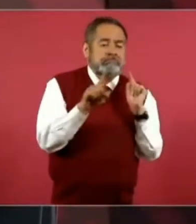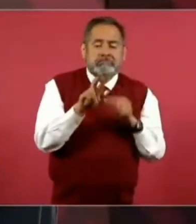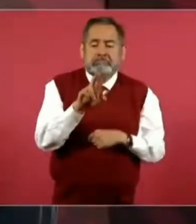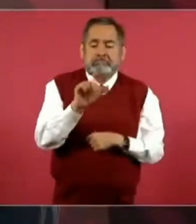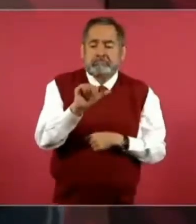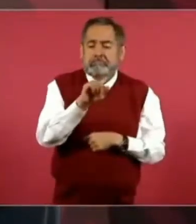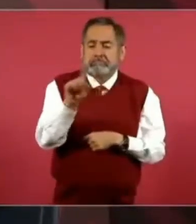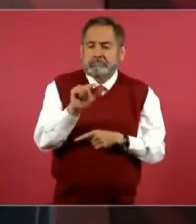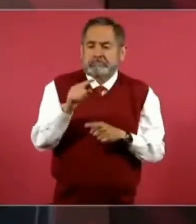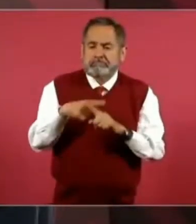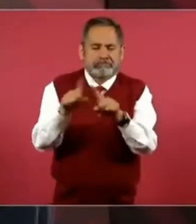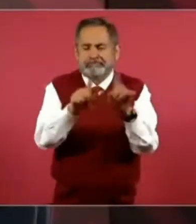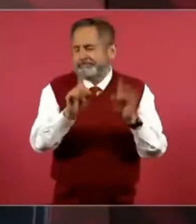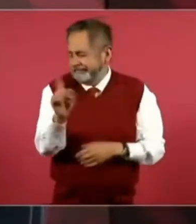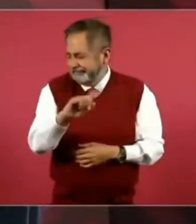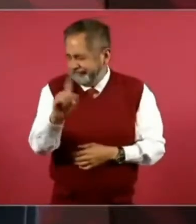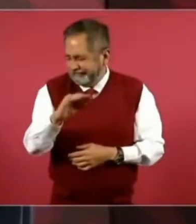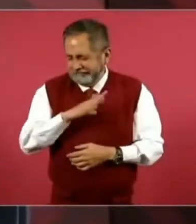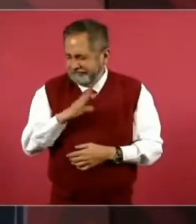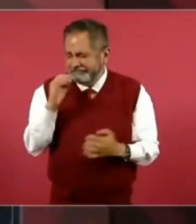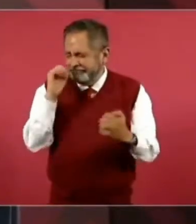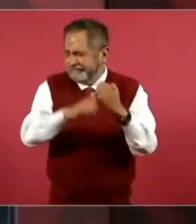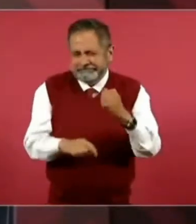Es una deformación.